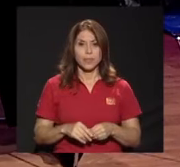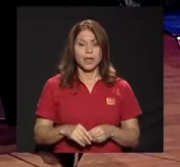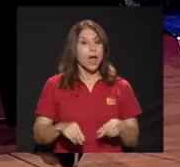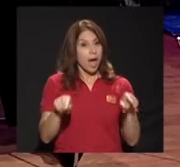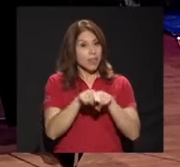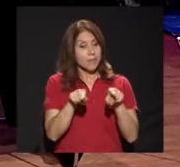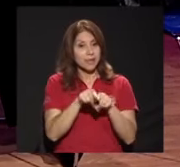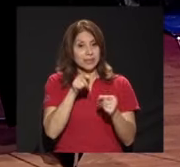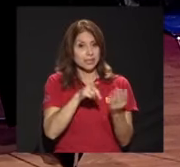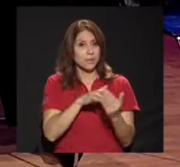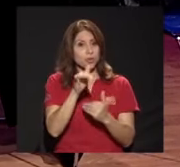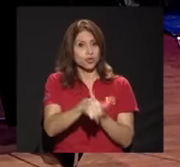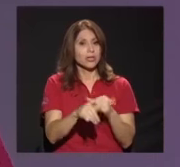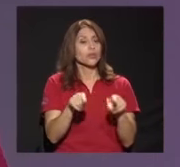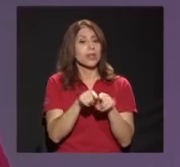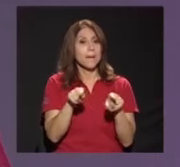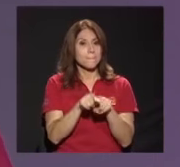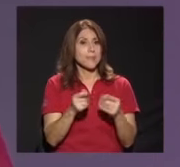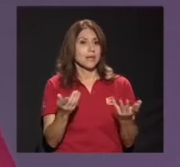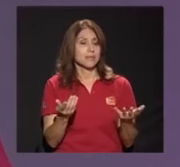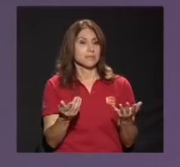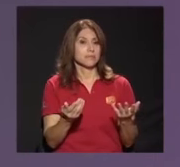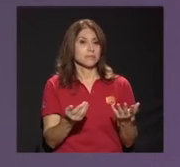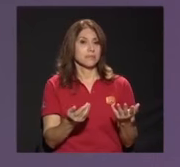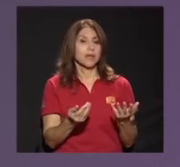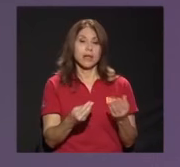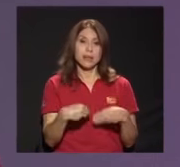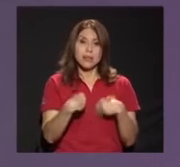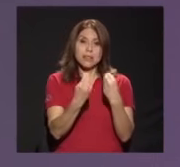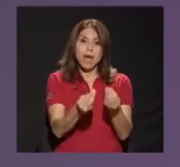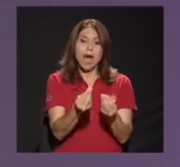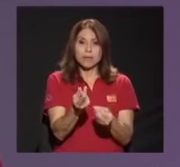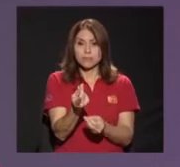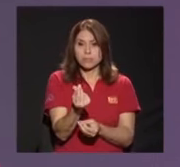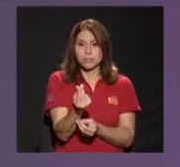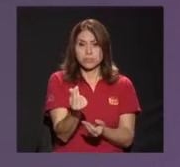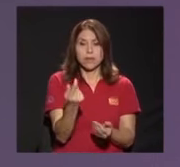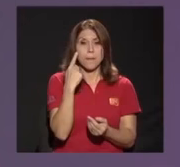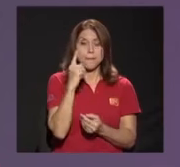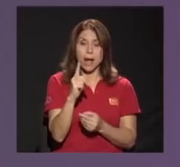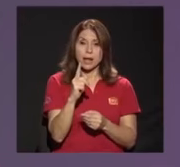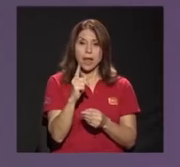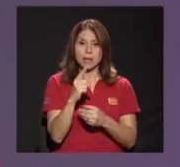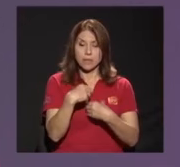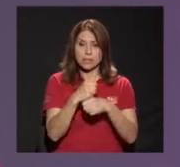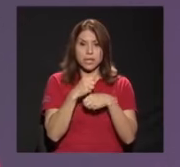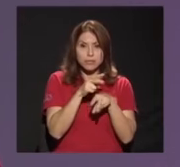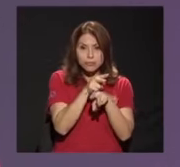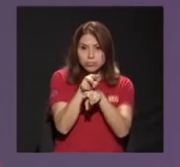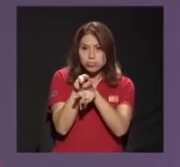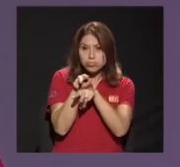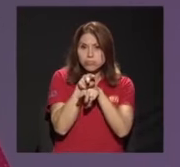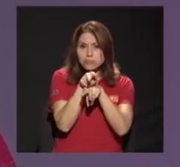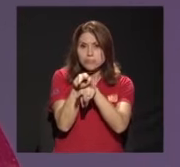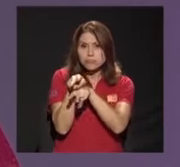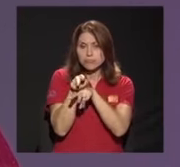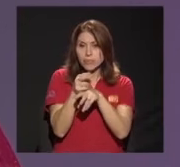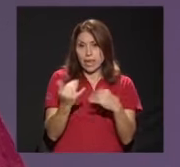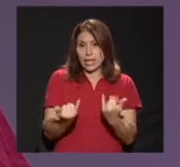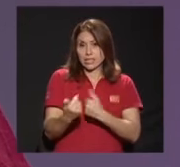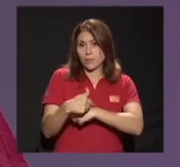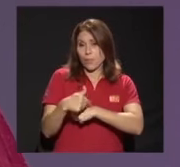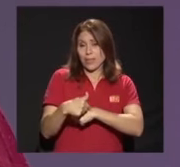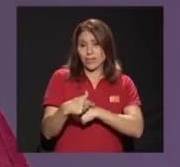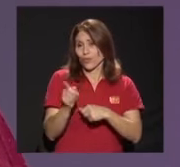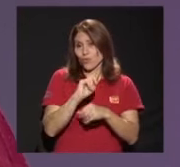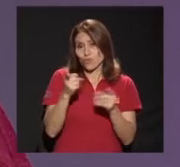le da recursos, ¿verdad? Este proyecto de ley asigna recursos para esa rectoría, ¿verdad? Lo que en este momento no